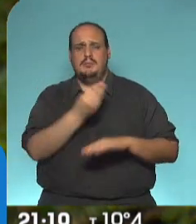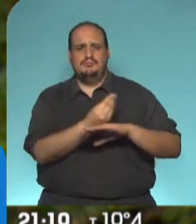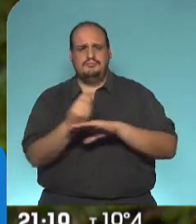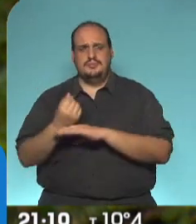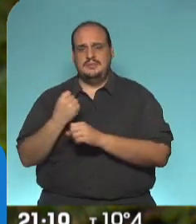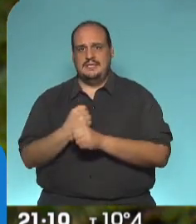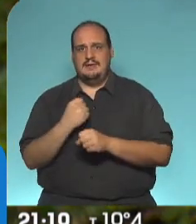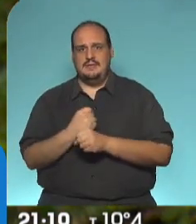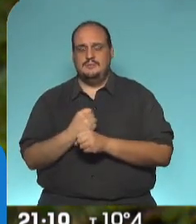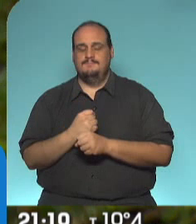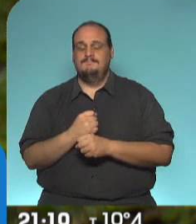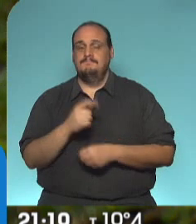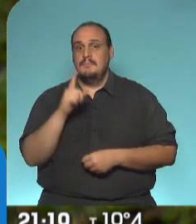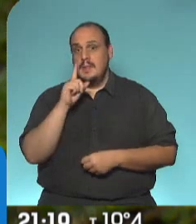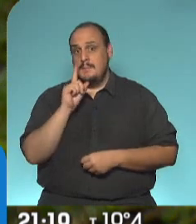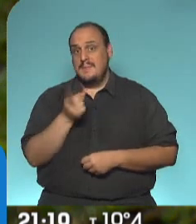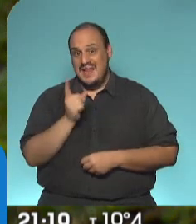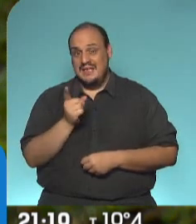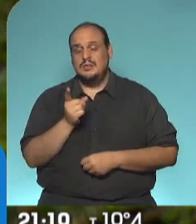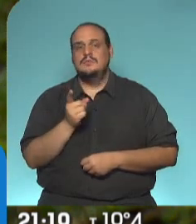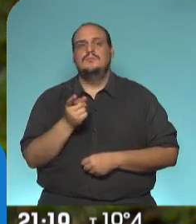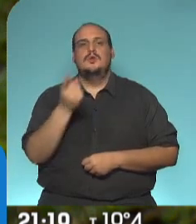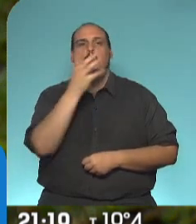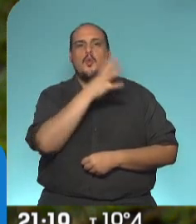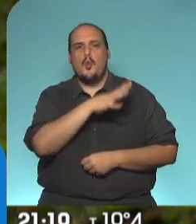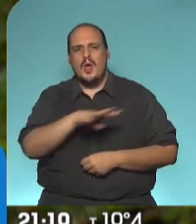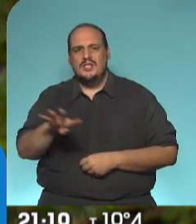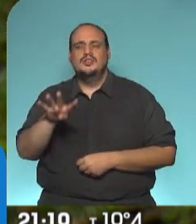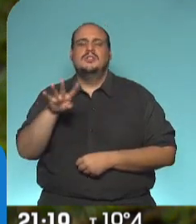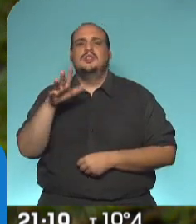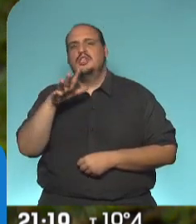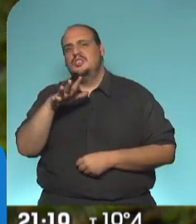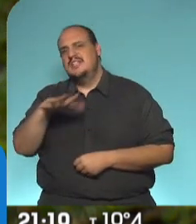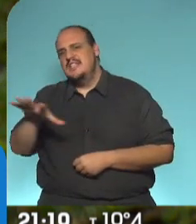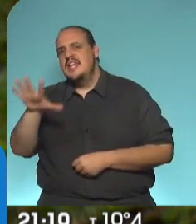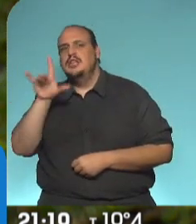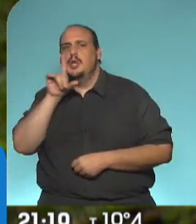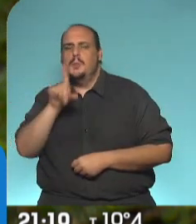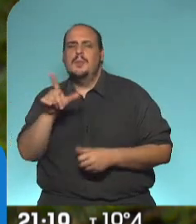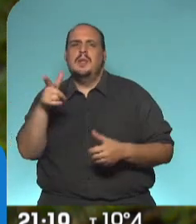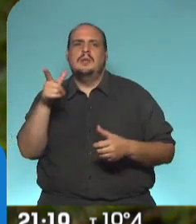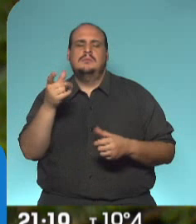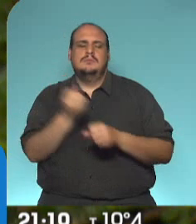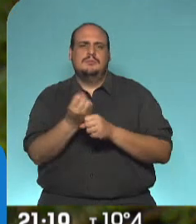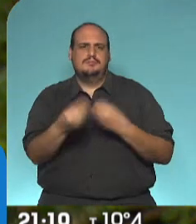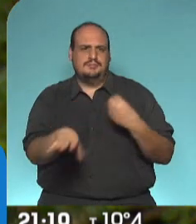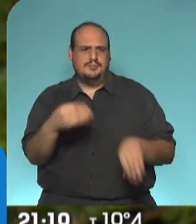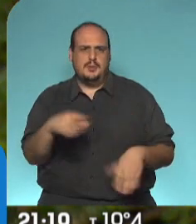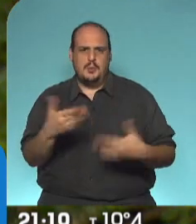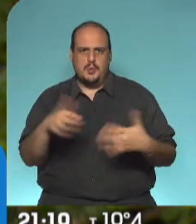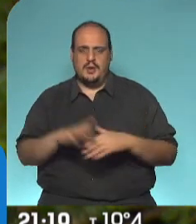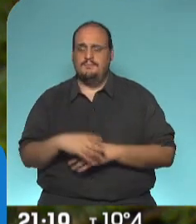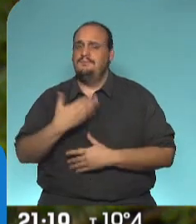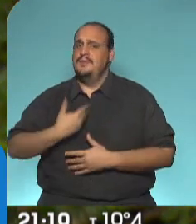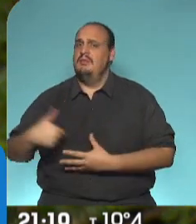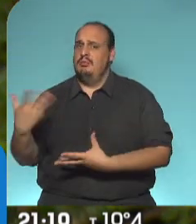riesgo por lo menos 400 500 mil puestos de trabajo están es una situación muy difícil el estado está colaborando